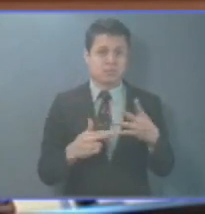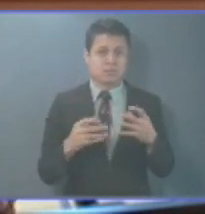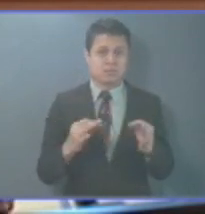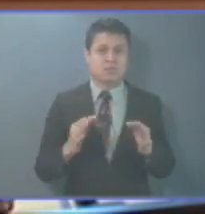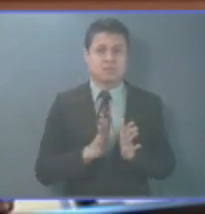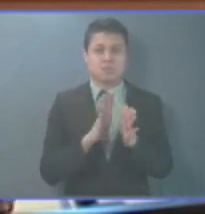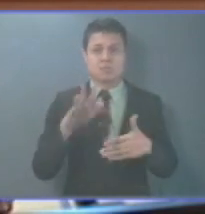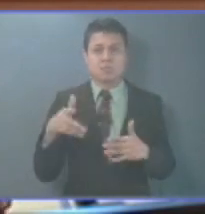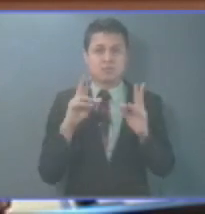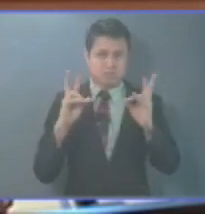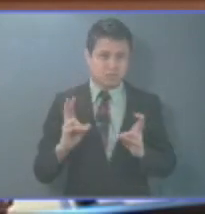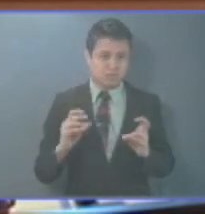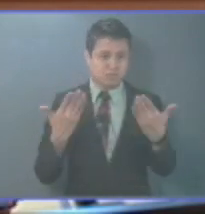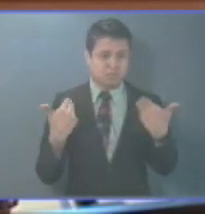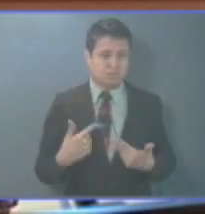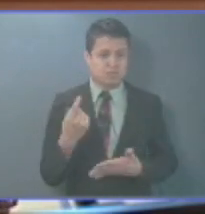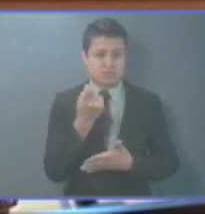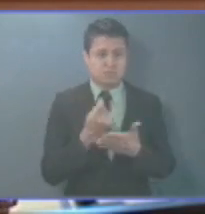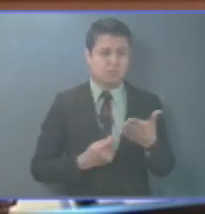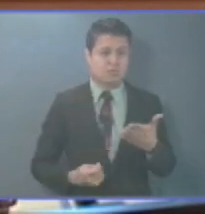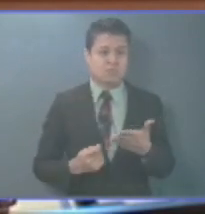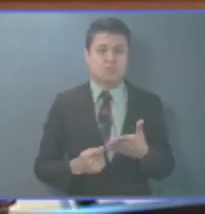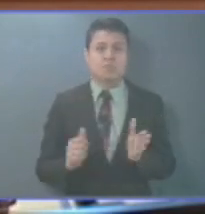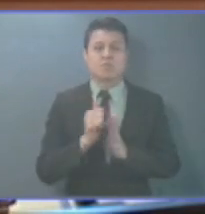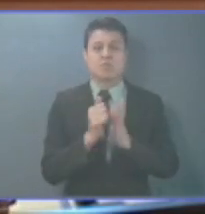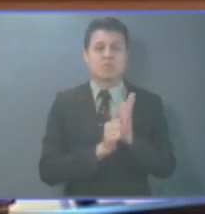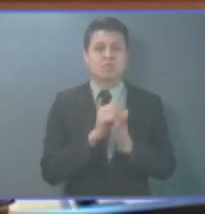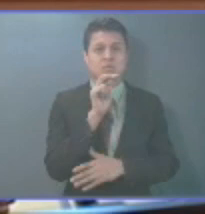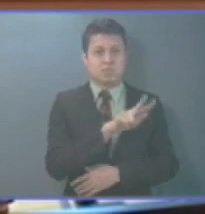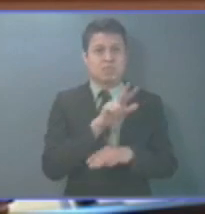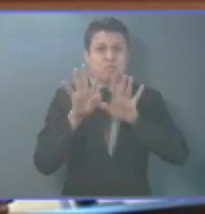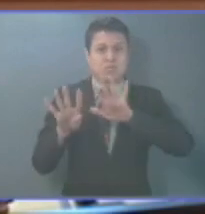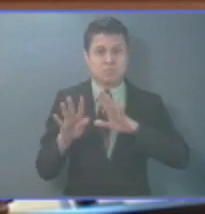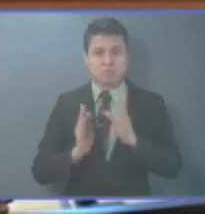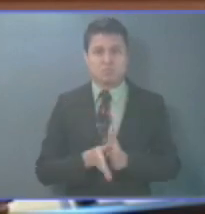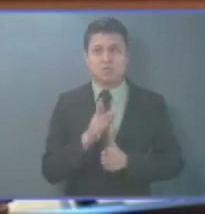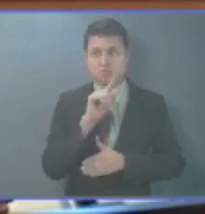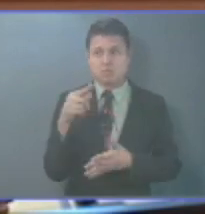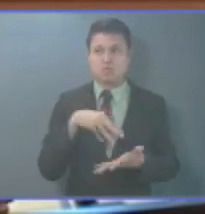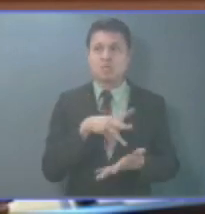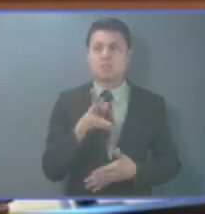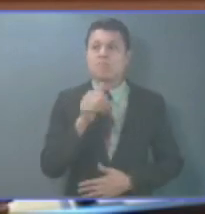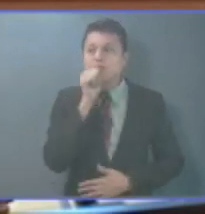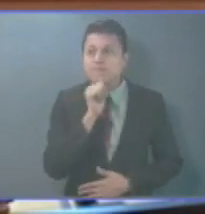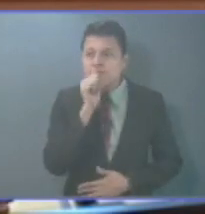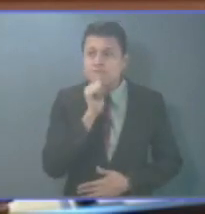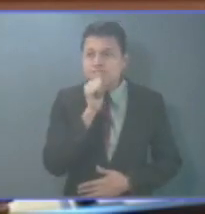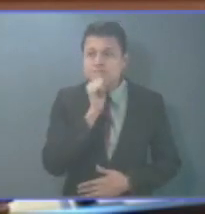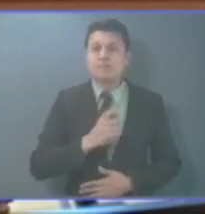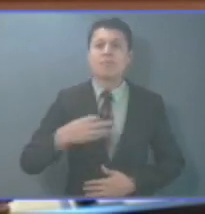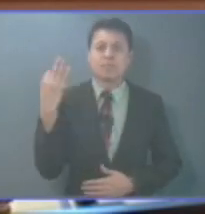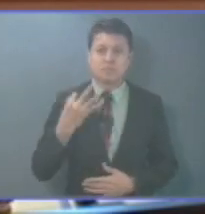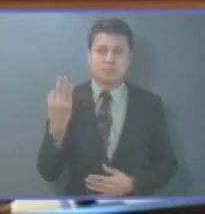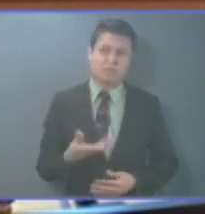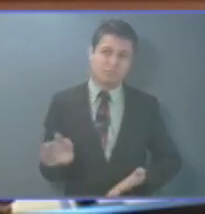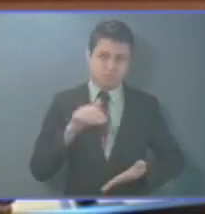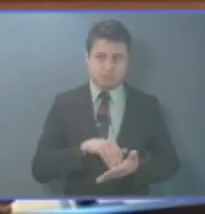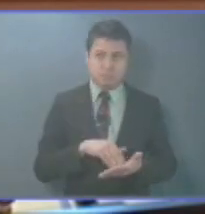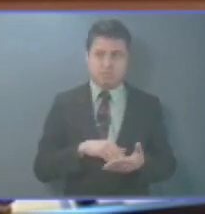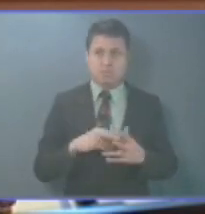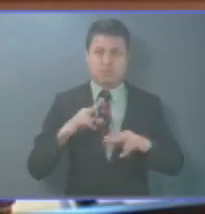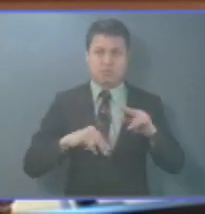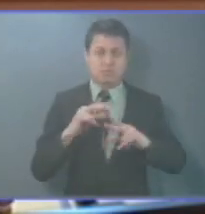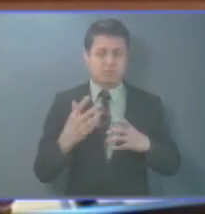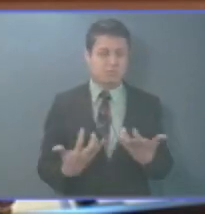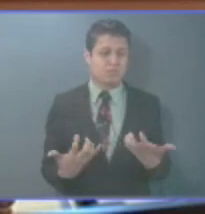universal. Diseño universal, artículo 39. Las instituciones públicas y privadas deberán remodelar,